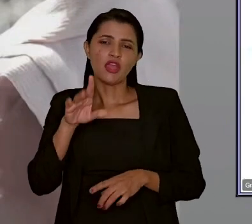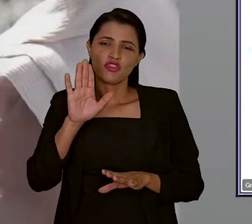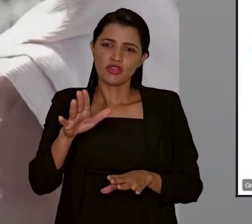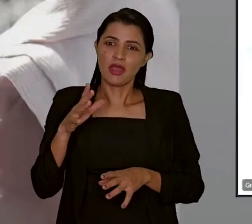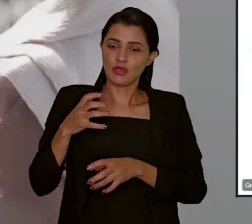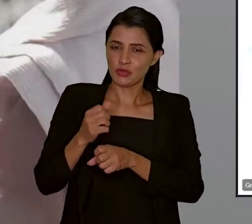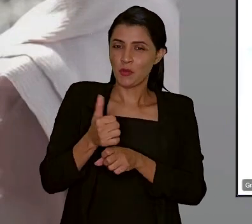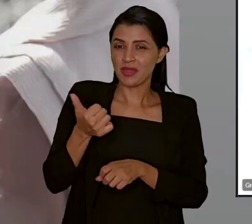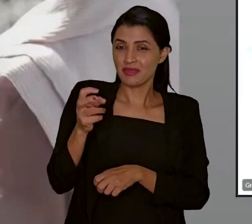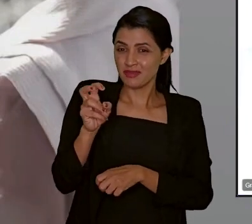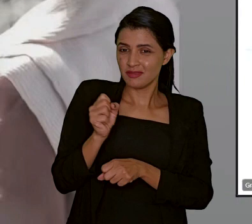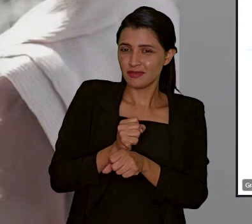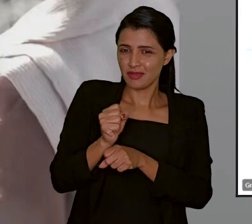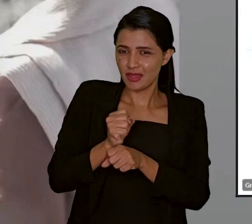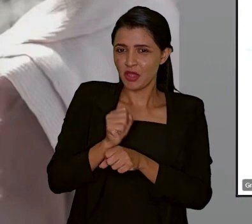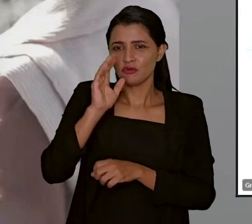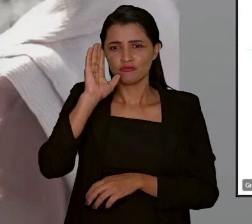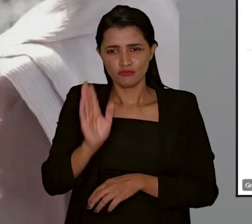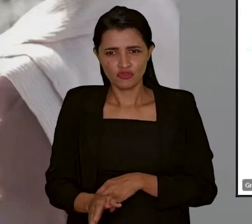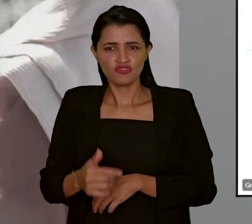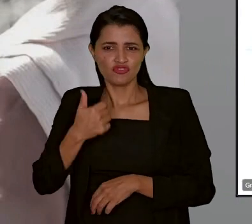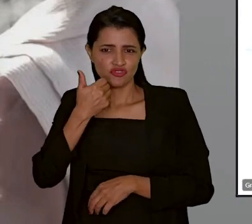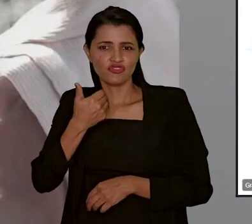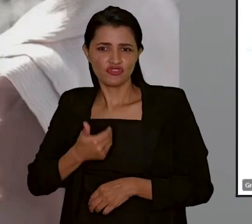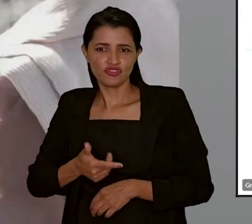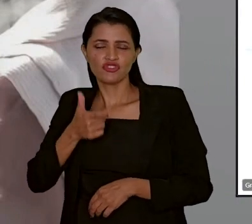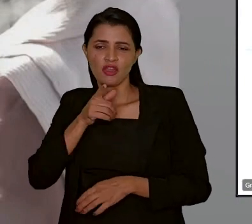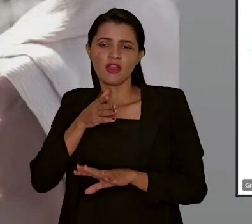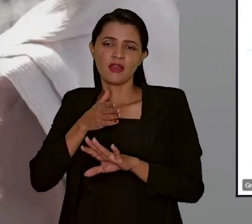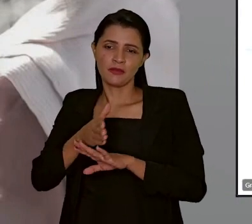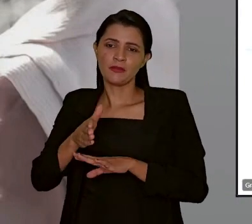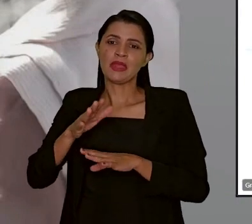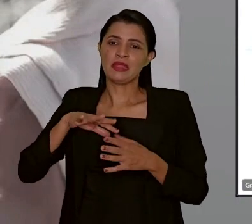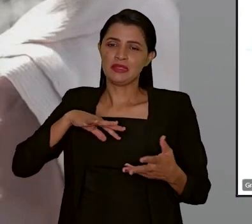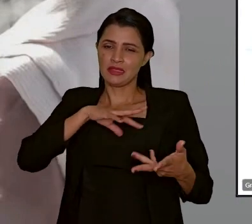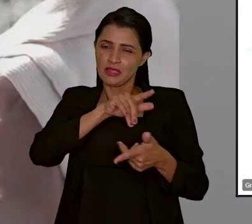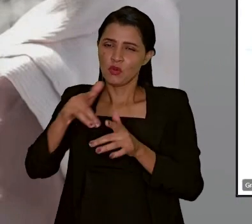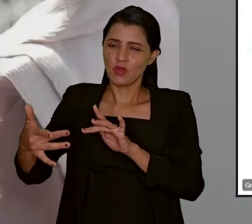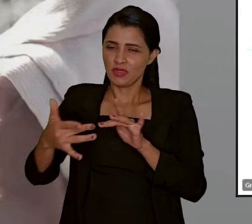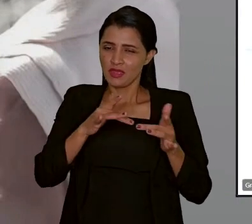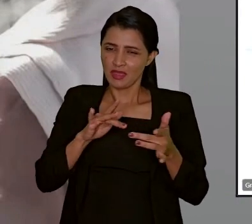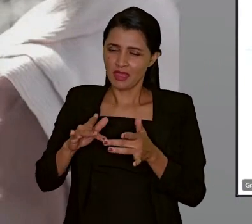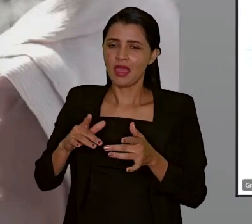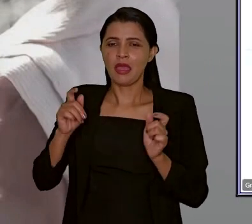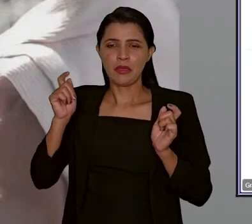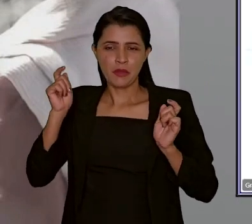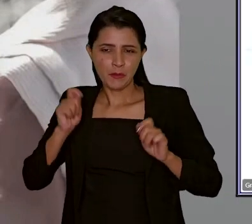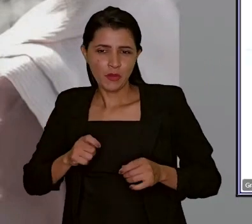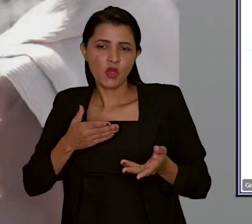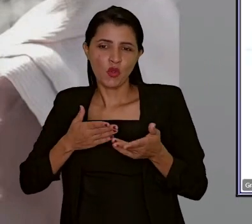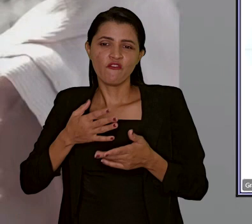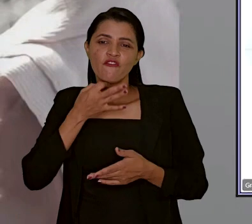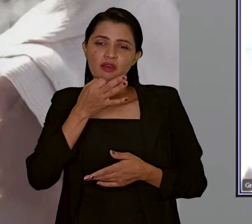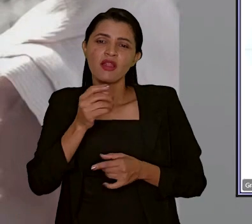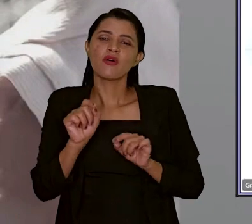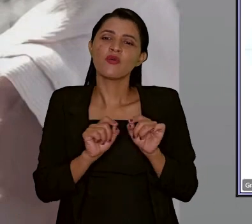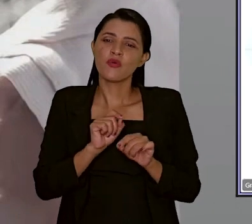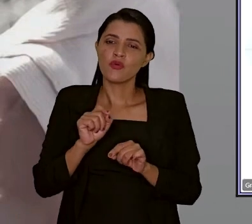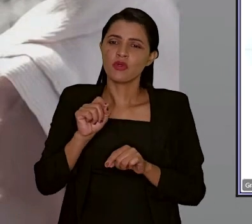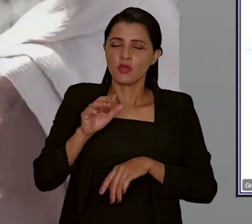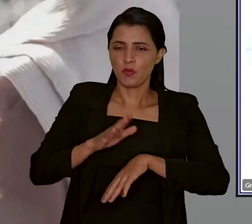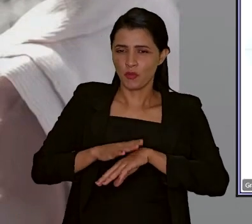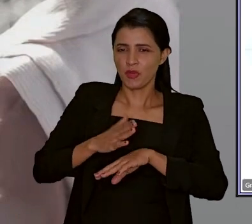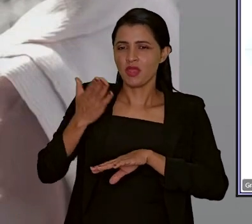red, como jueza de la red internacional, les puedo comentar que cuando construí